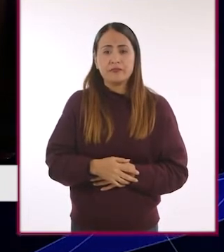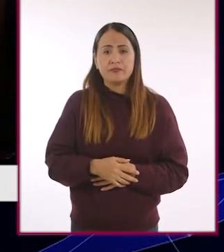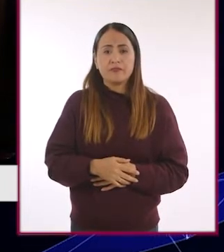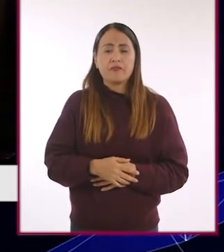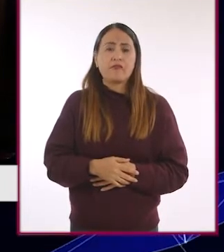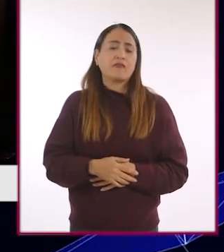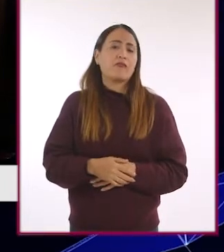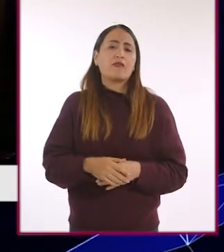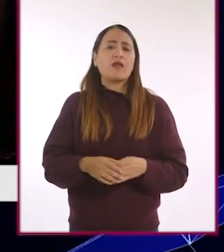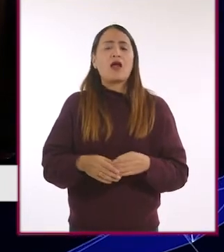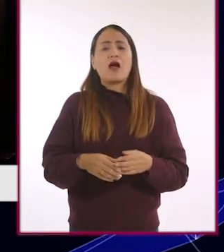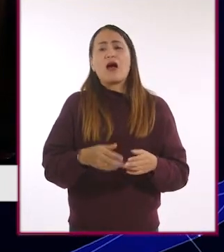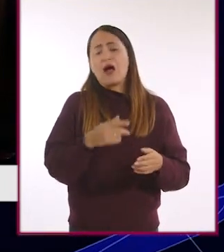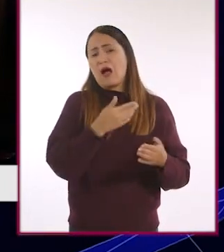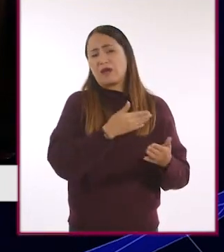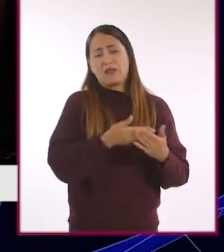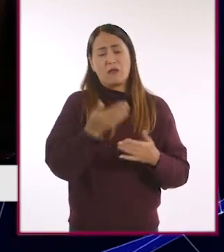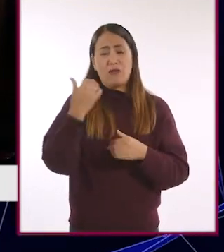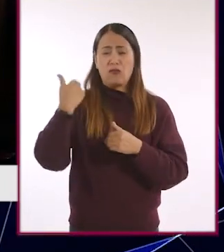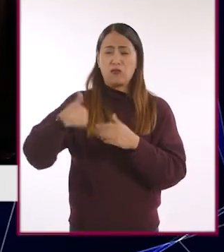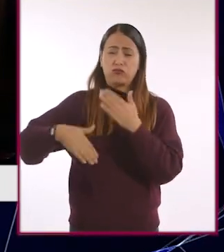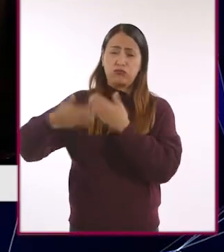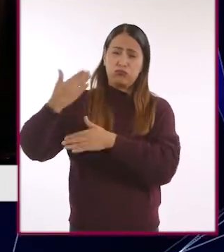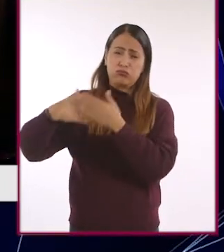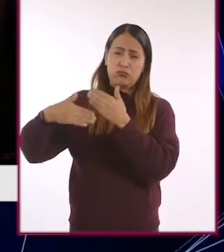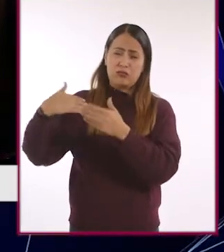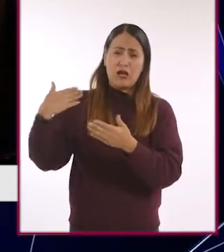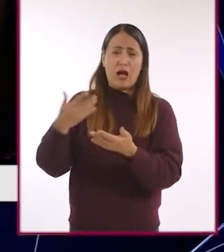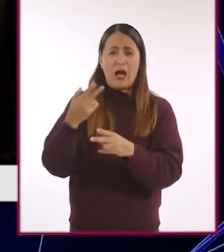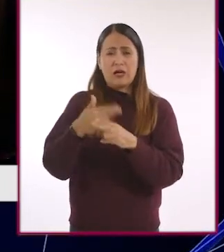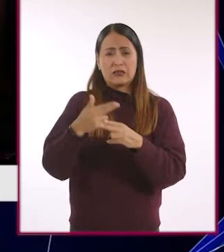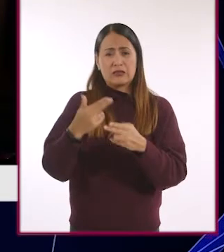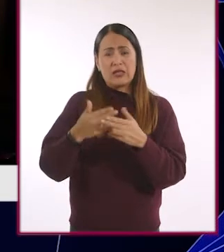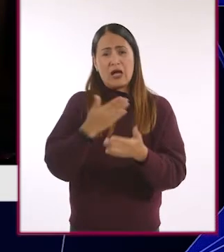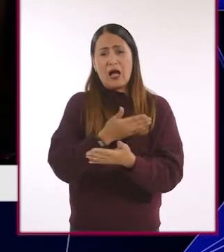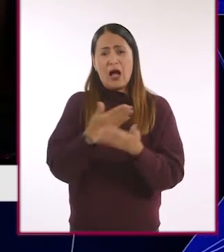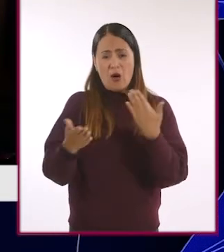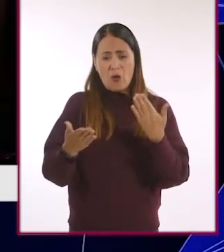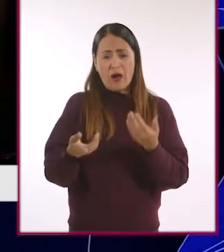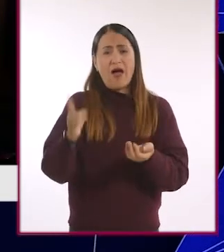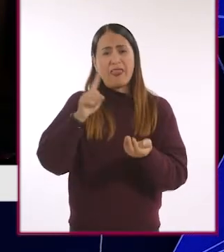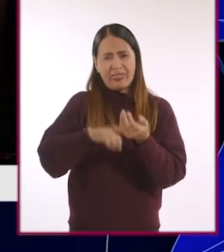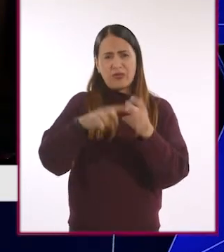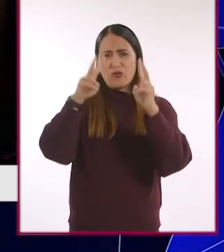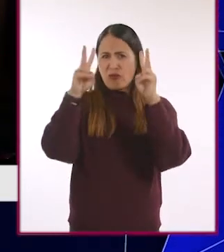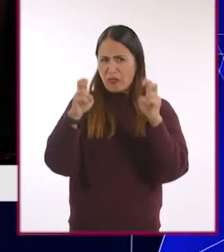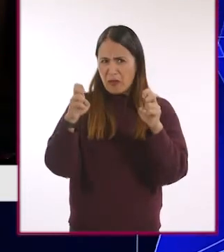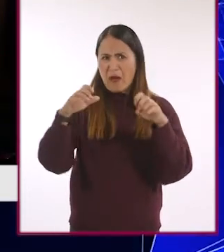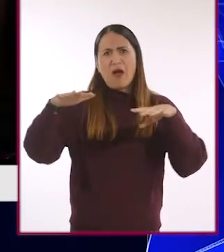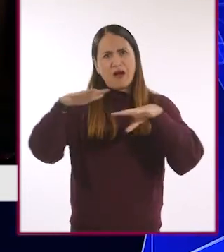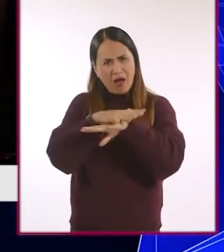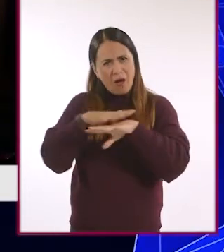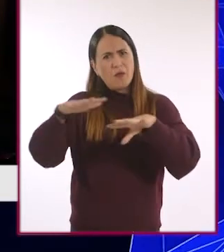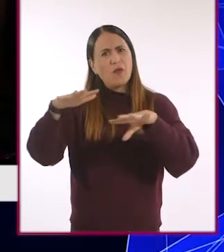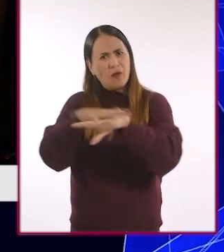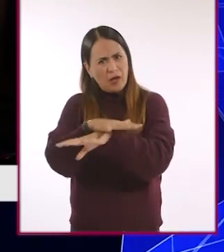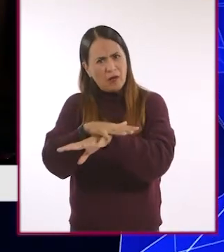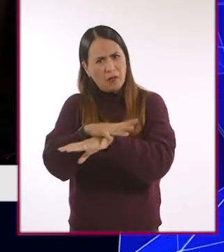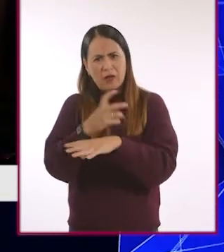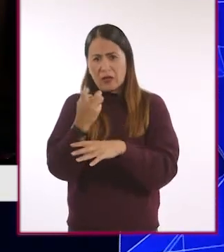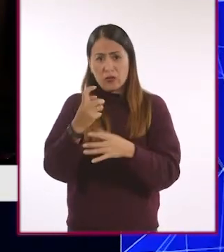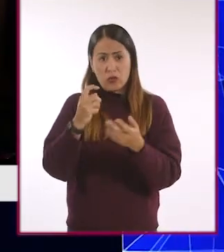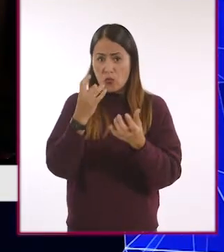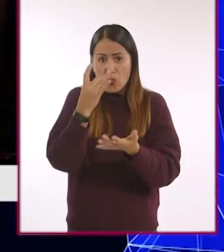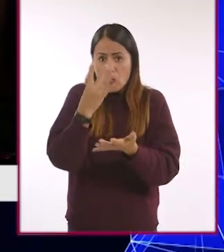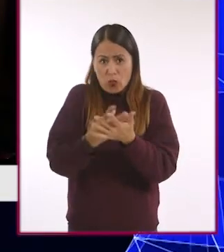desde Méliès hasta nuestra fecha, ha ido evolucionando visualmente el contenido, ¿no? Y no solamente de manera